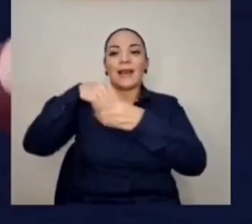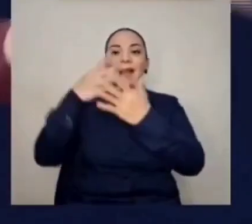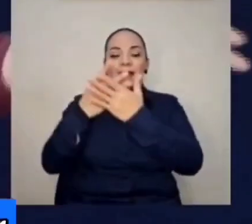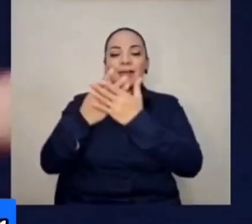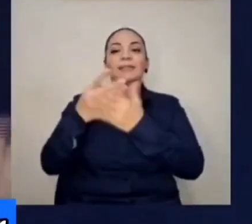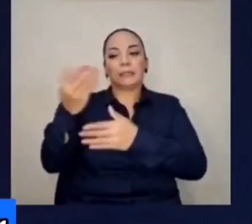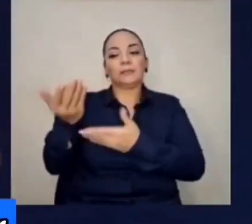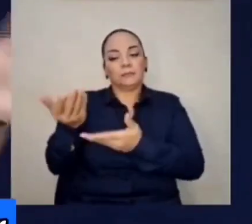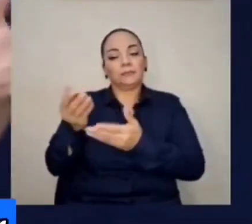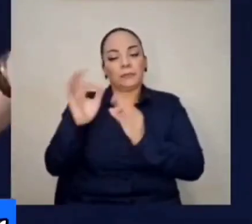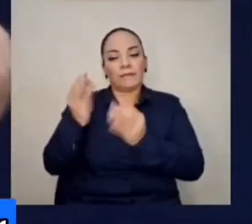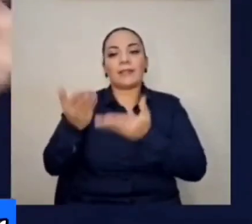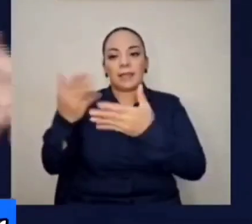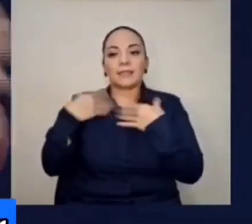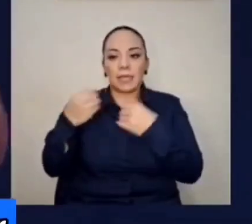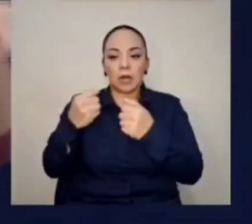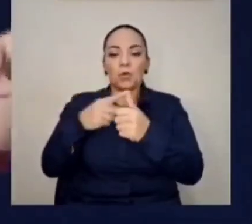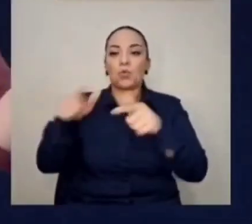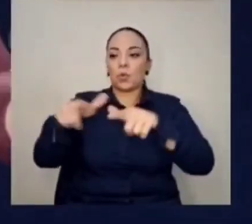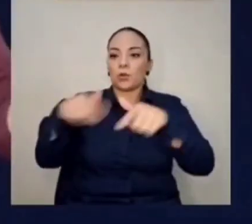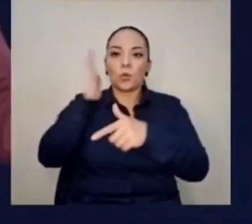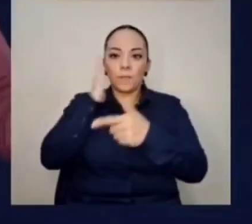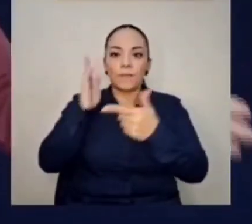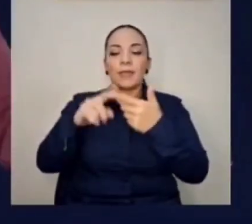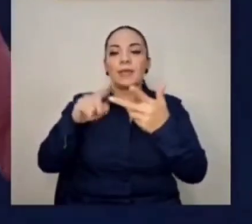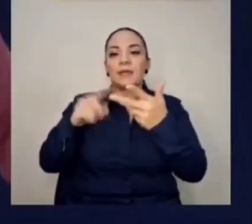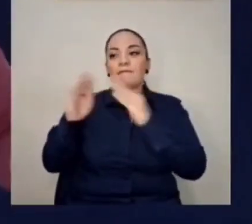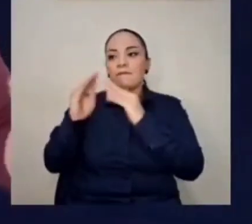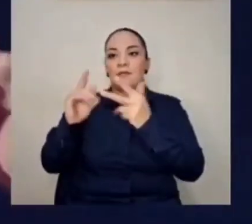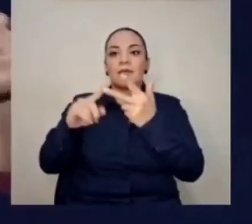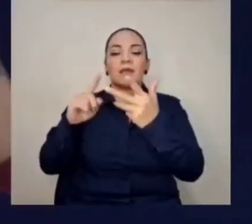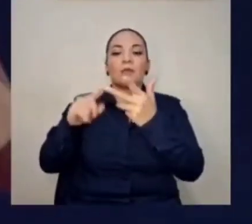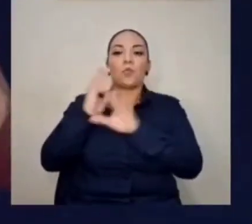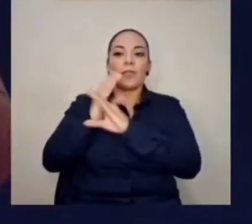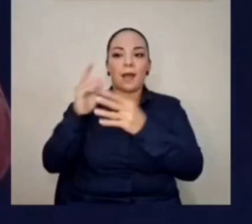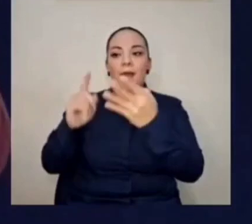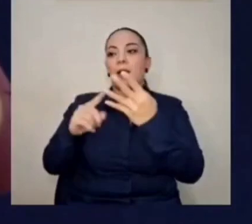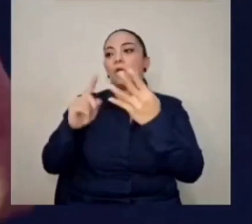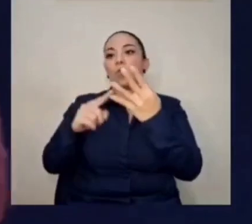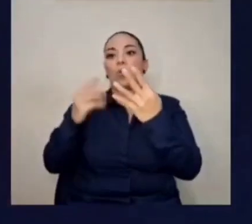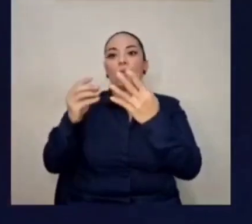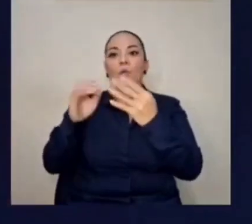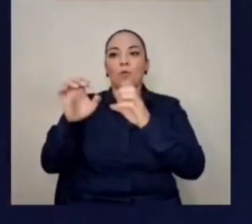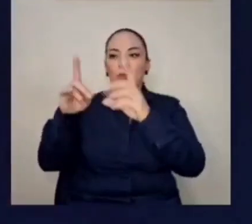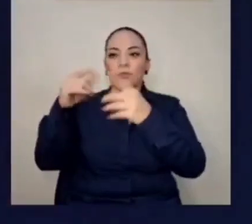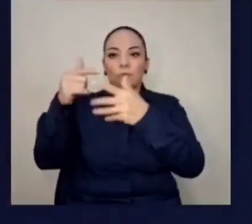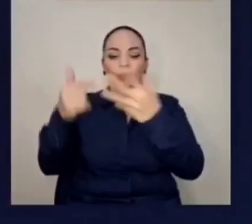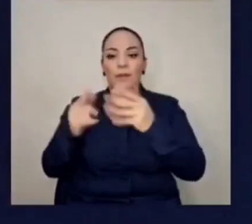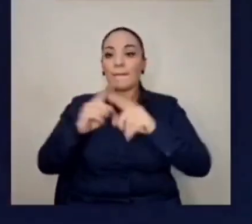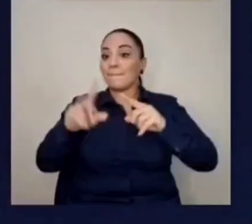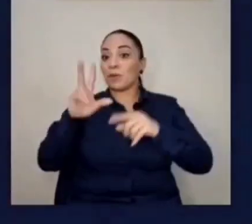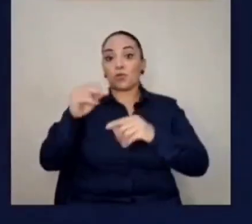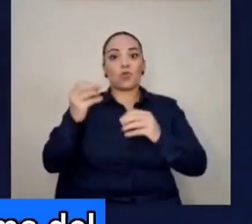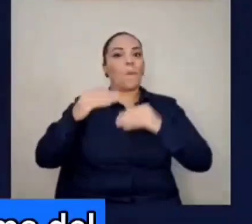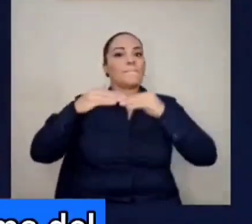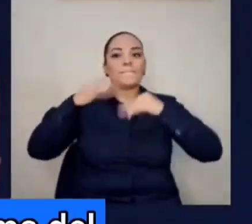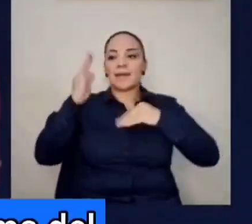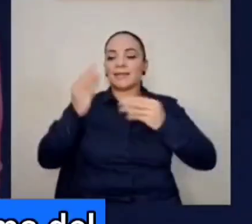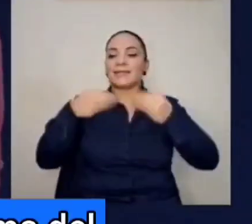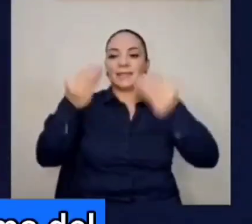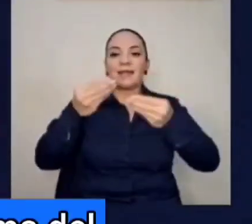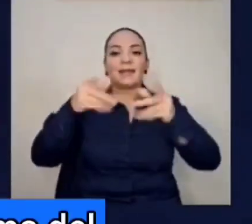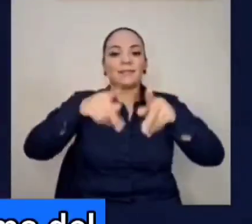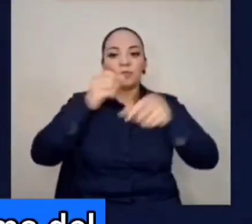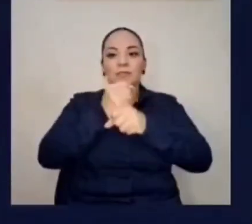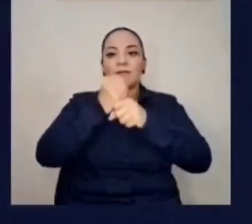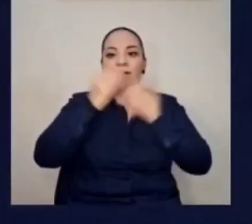darle salud, hay que darle un lugar donde dormir, un lugar donde vivir, hay que cuidarlo, etcétera. Pero no más que al trabajador que probablemente además